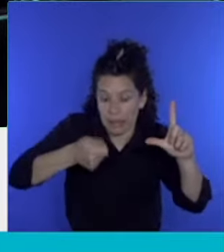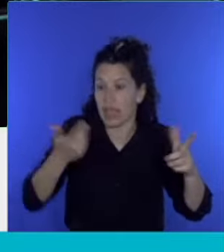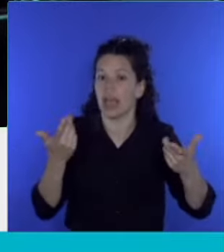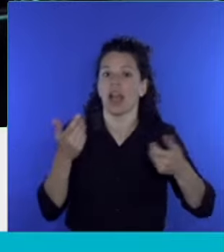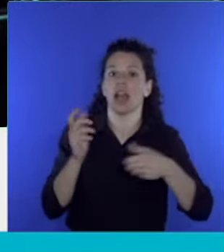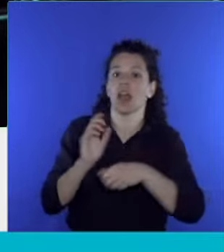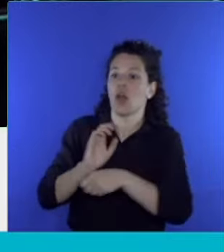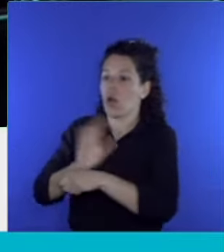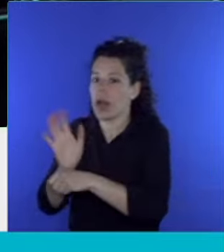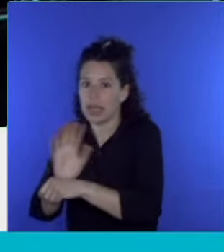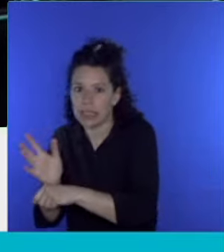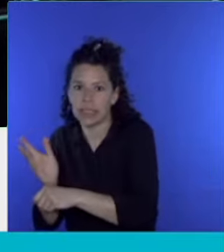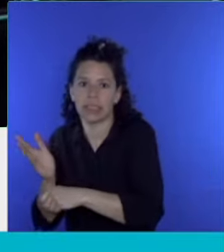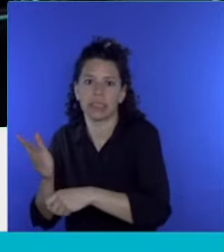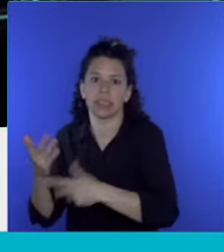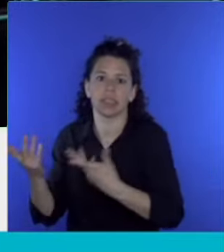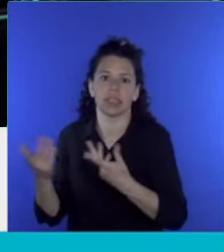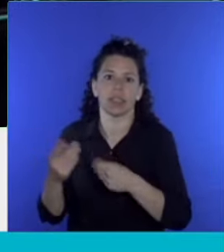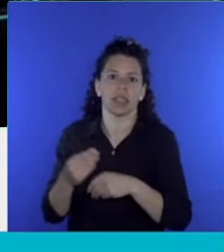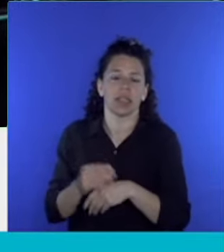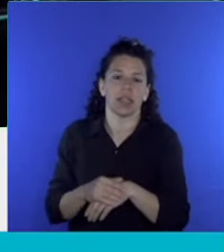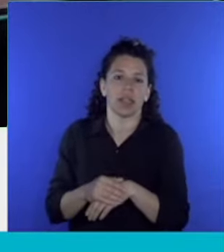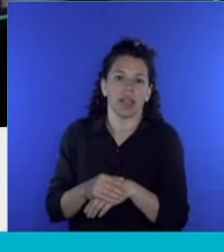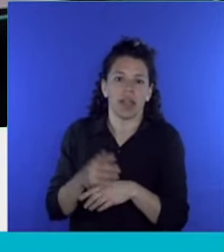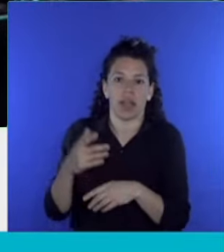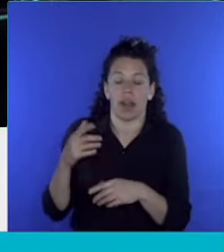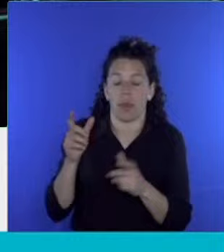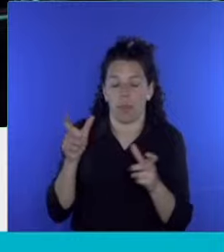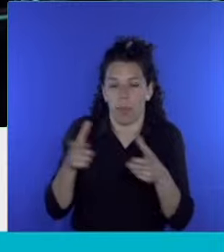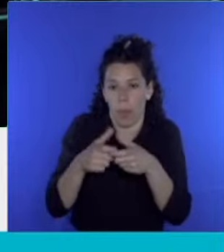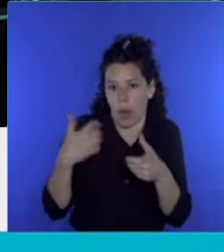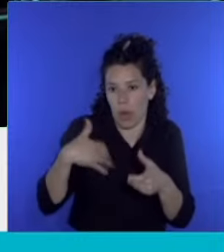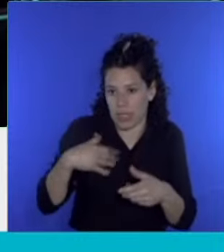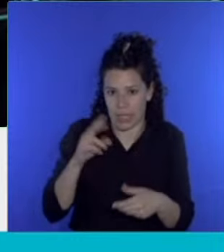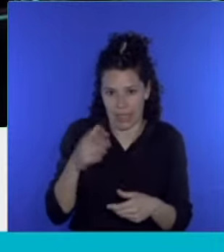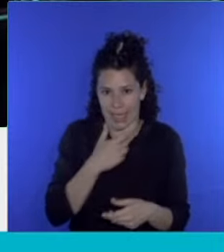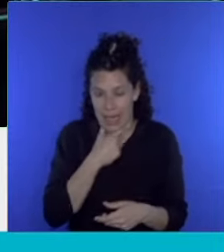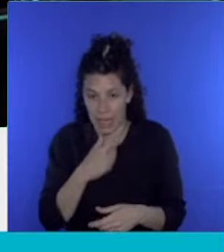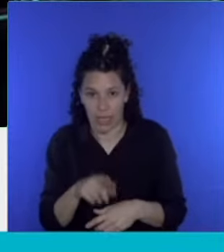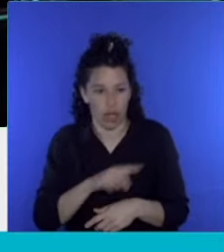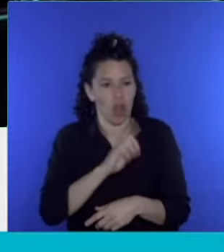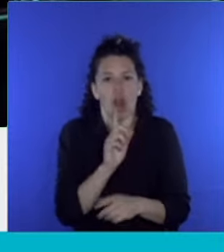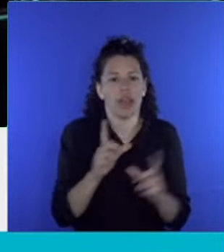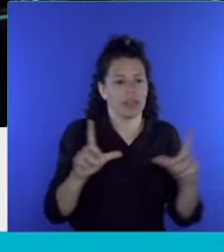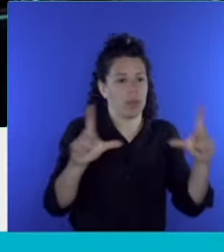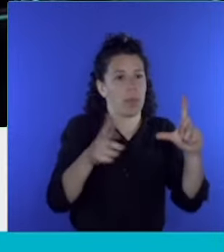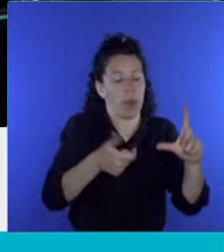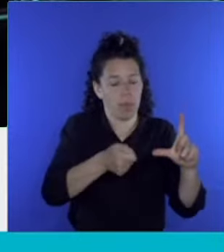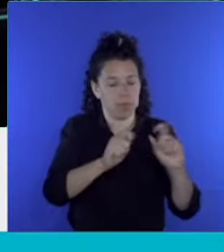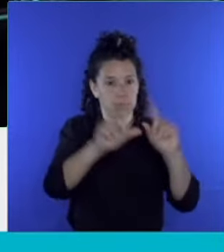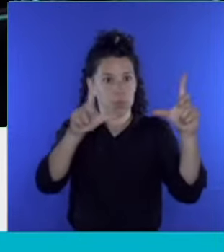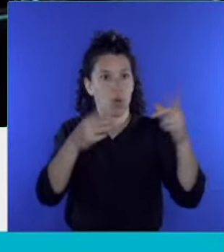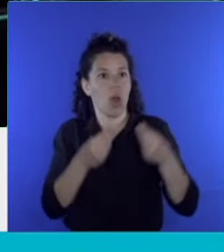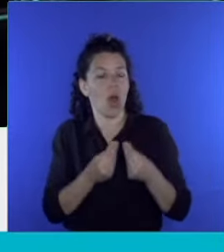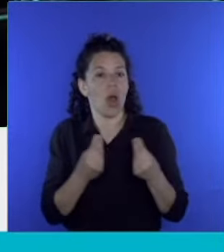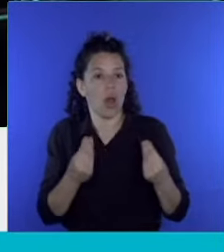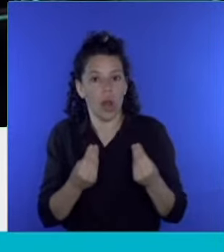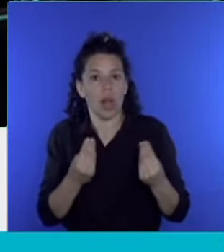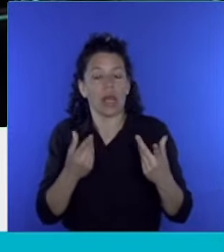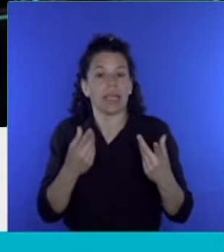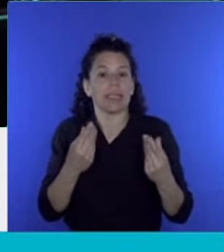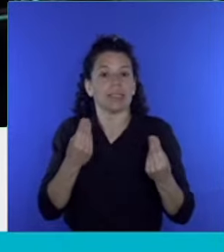enlatado Turco Sí estas novelas me la tuve que anotar qué culpa tiene